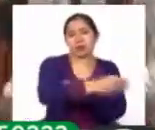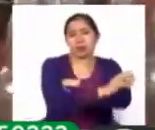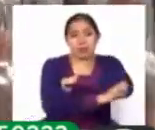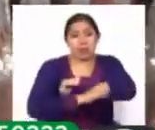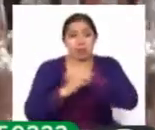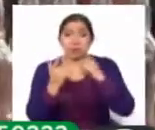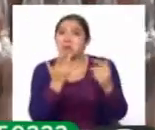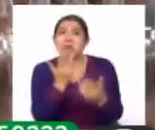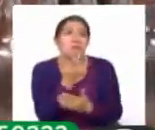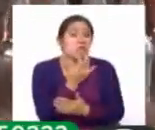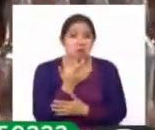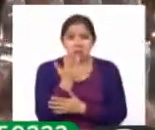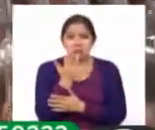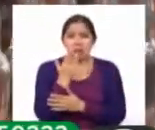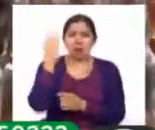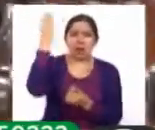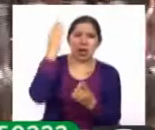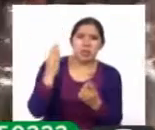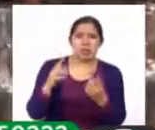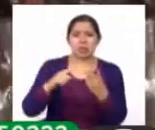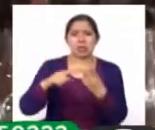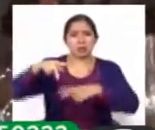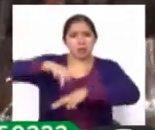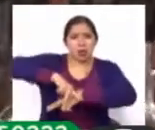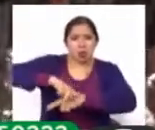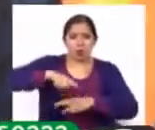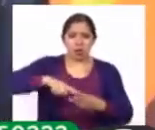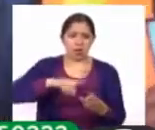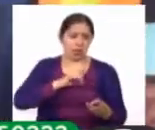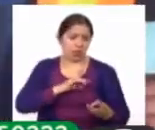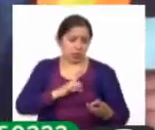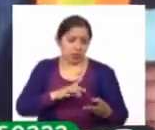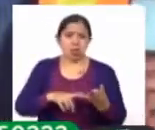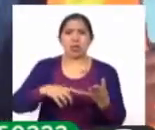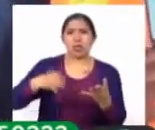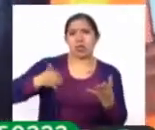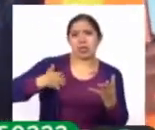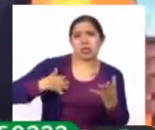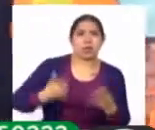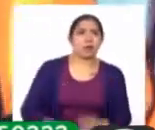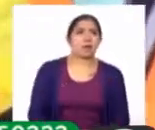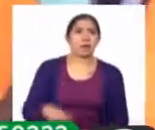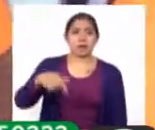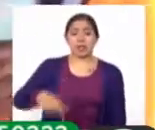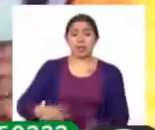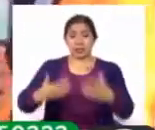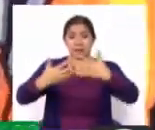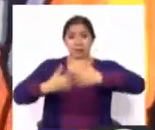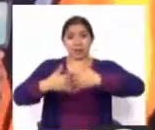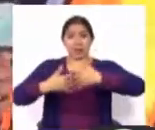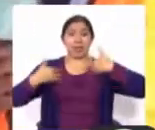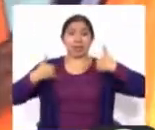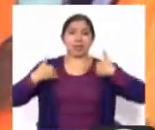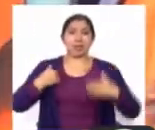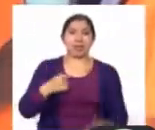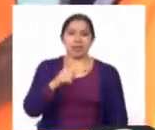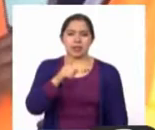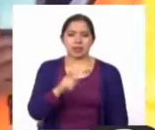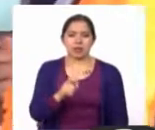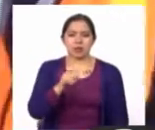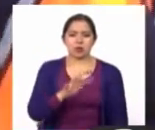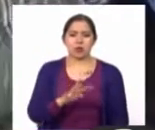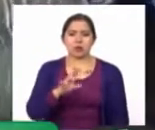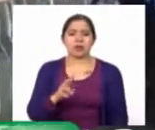a ver nuestras fronteras. Brasil, Paraguay, Chile, Argentina. En Mibol cuenta con 147 trabajadores, de